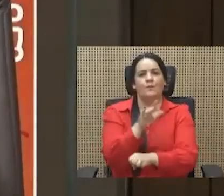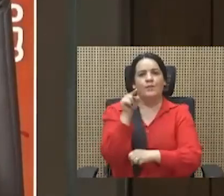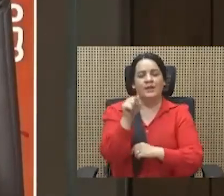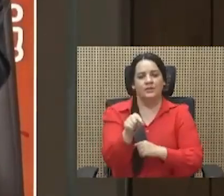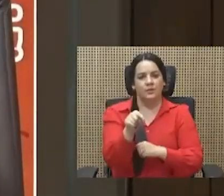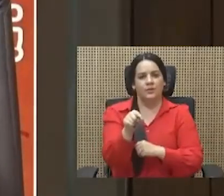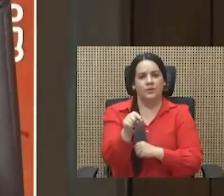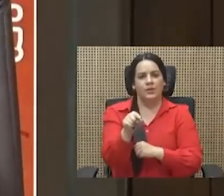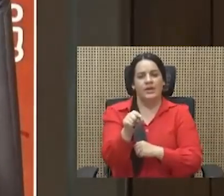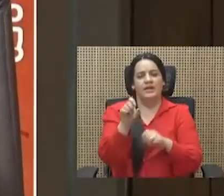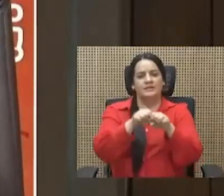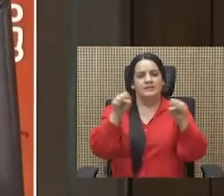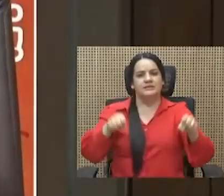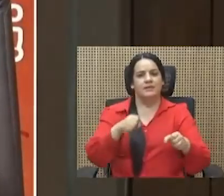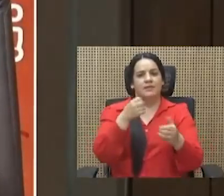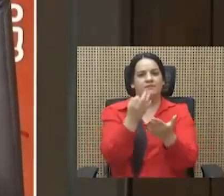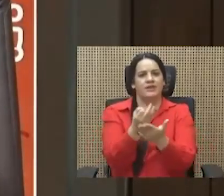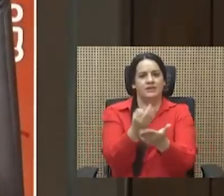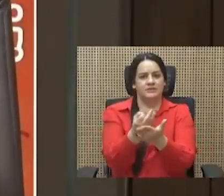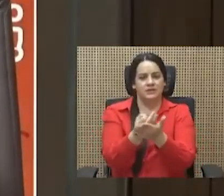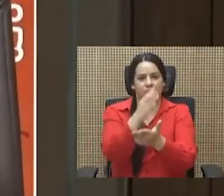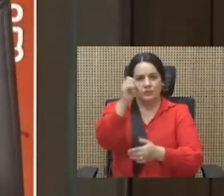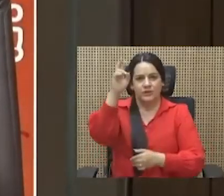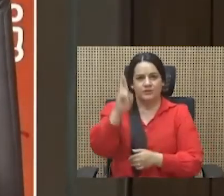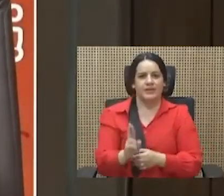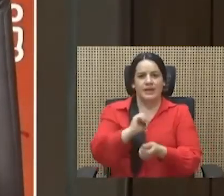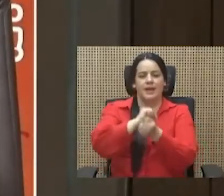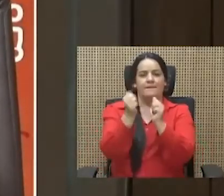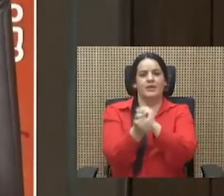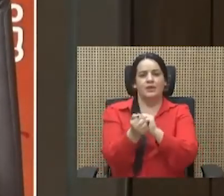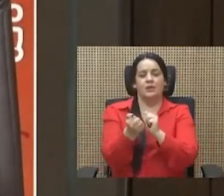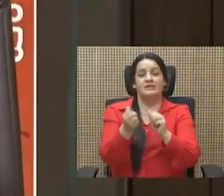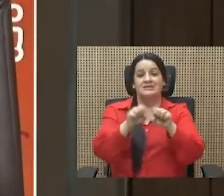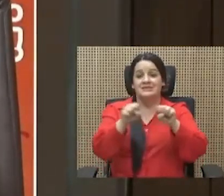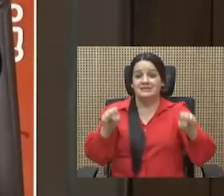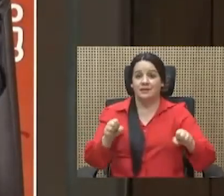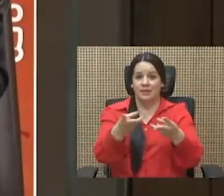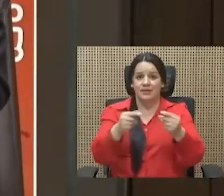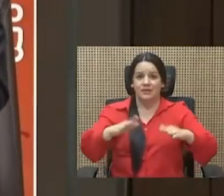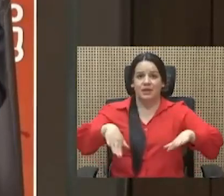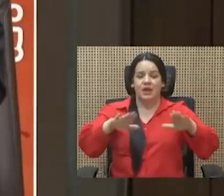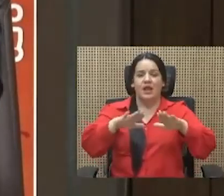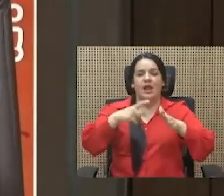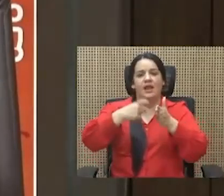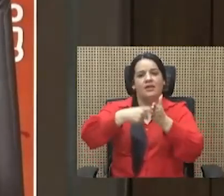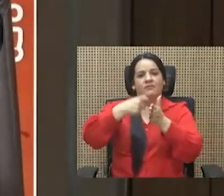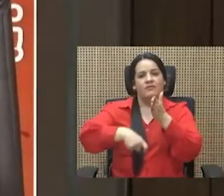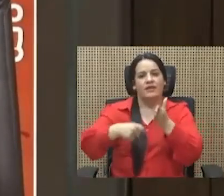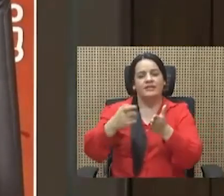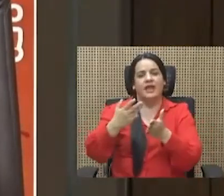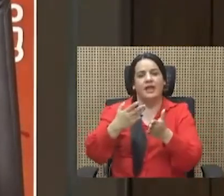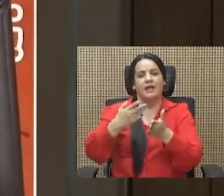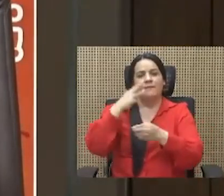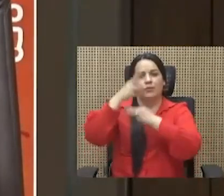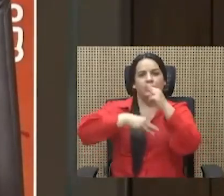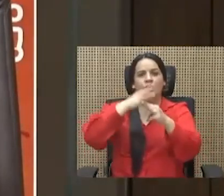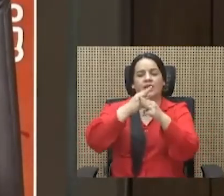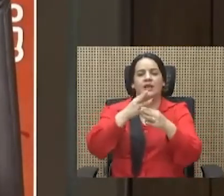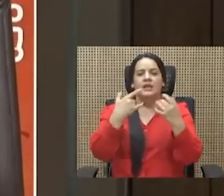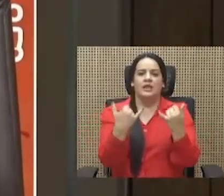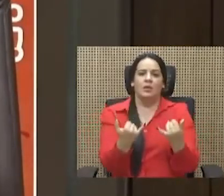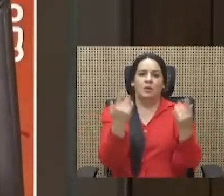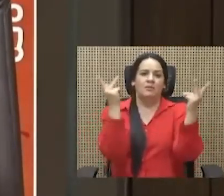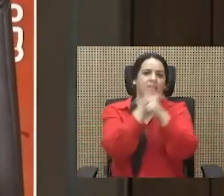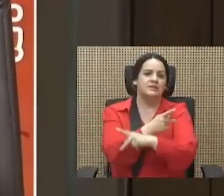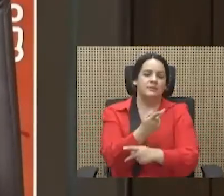cambiando del sistema territorial a la renta mundial, con lo cual nos vamos a pasear por completo en el modelo de